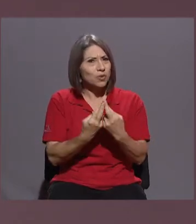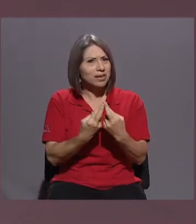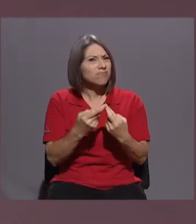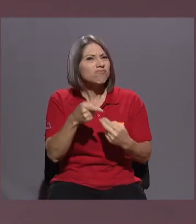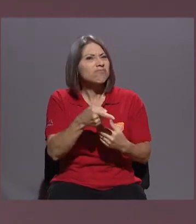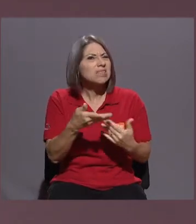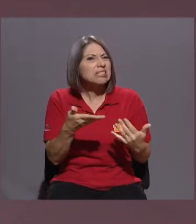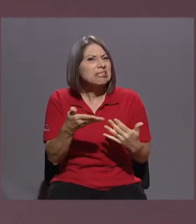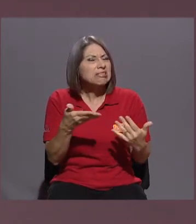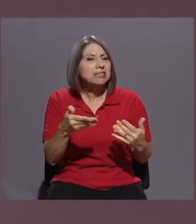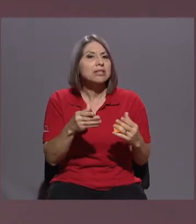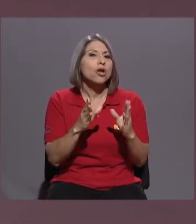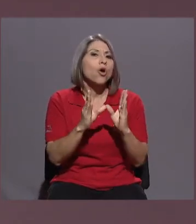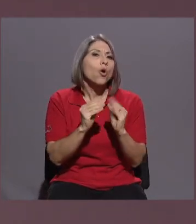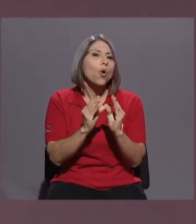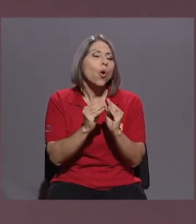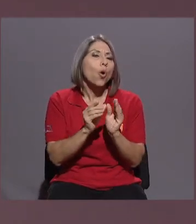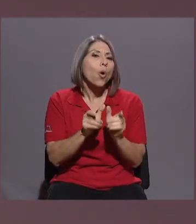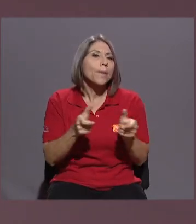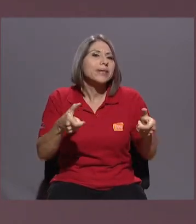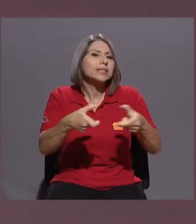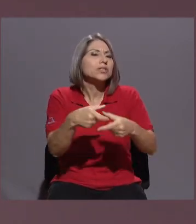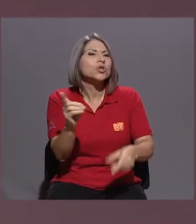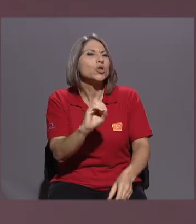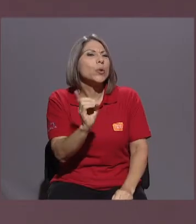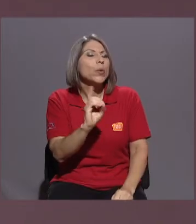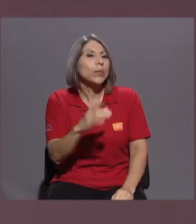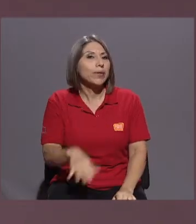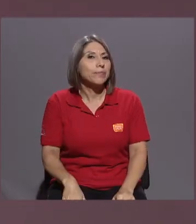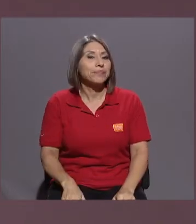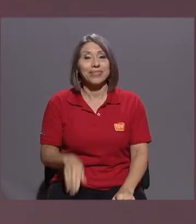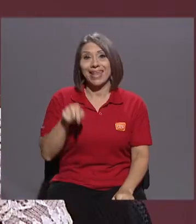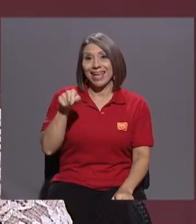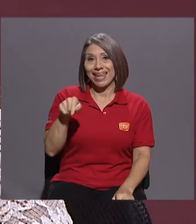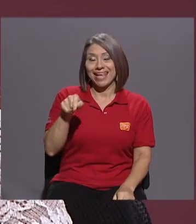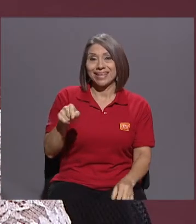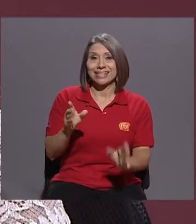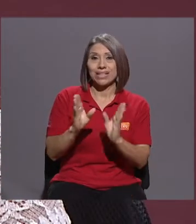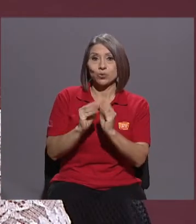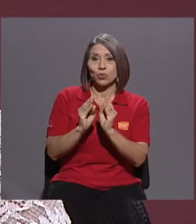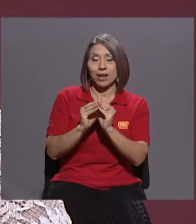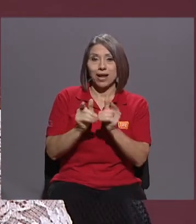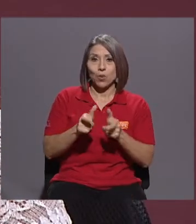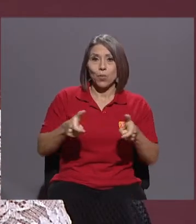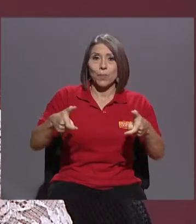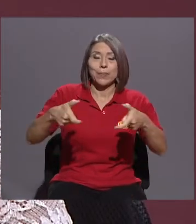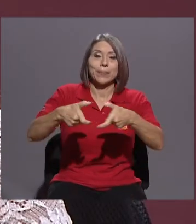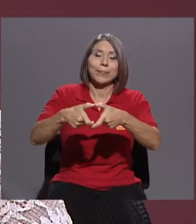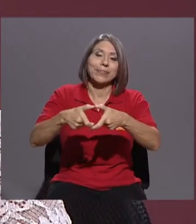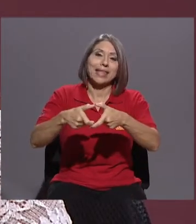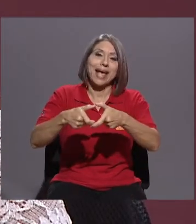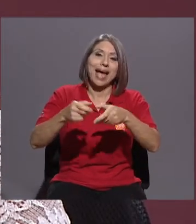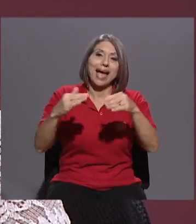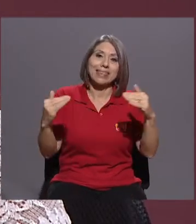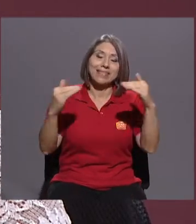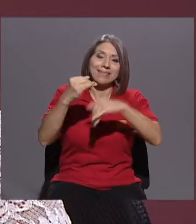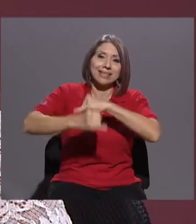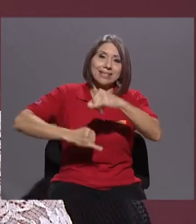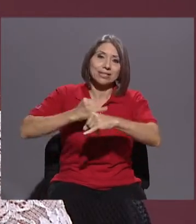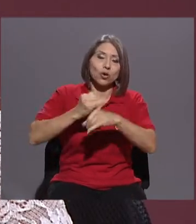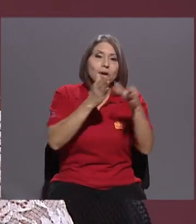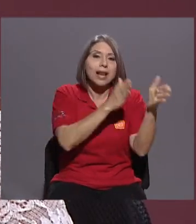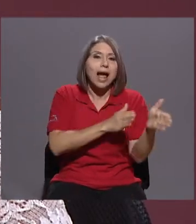reúnen ¿En qué consiste Esta convención? ¿Dónde se está realizando? Es una convención A nivel internacional